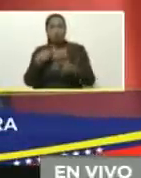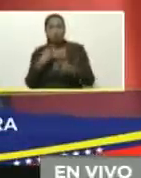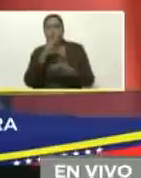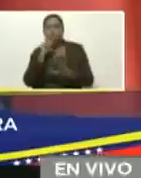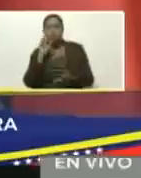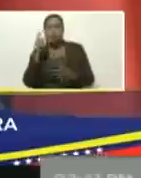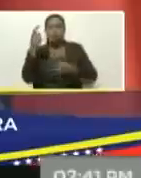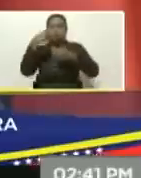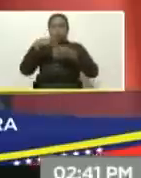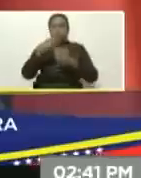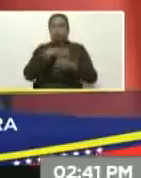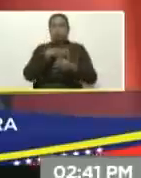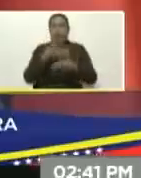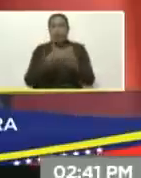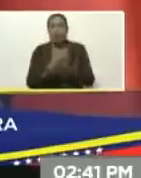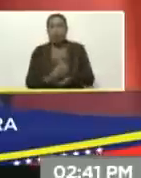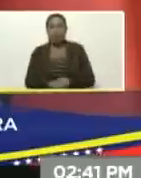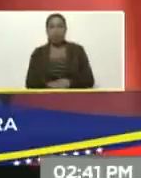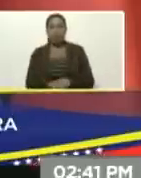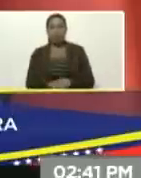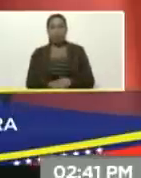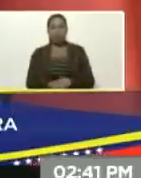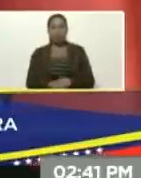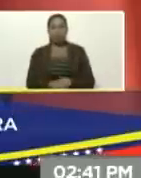estamos dentro.